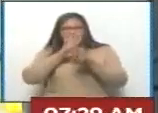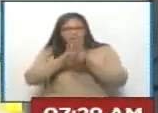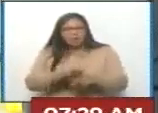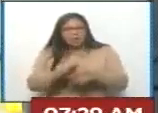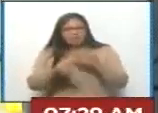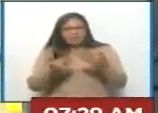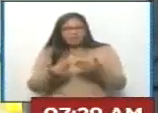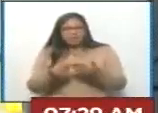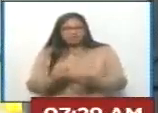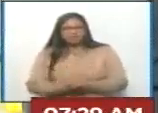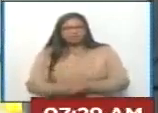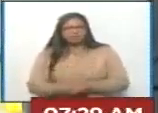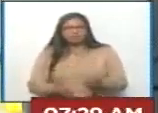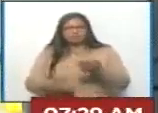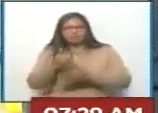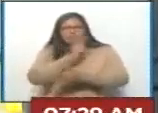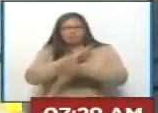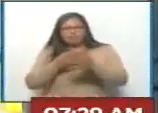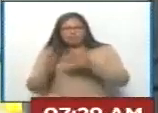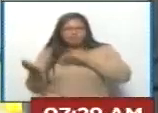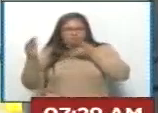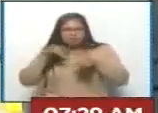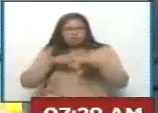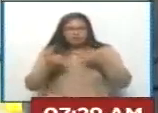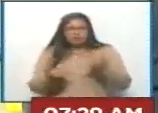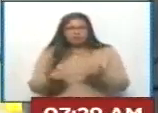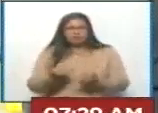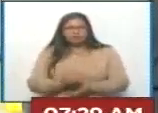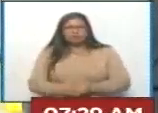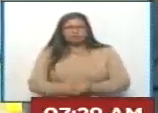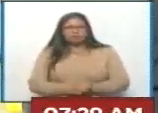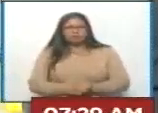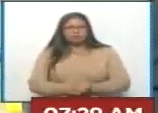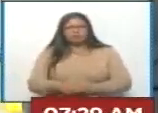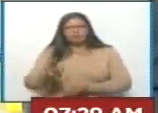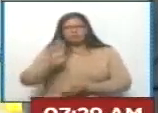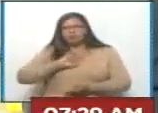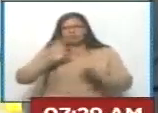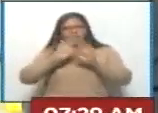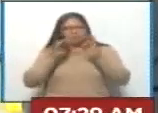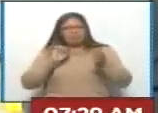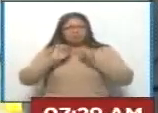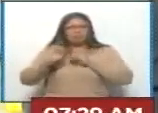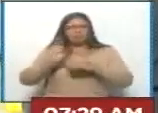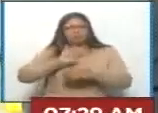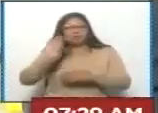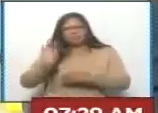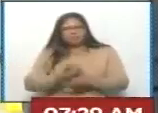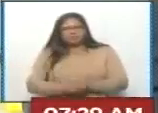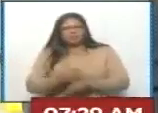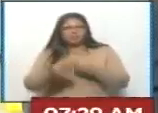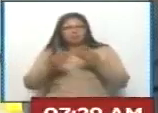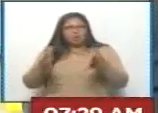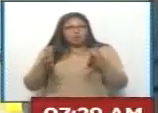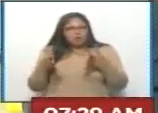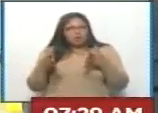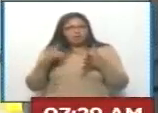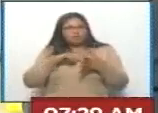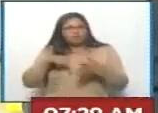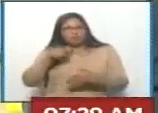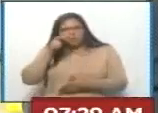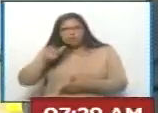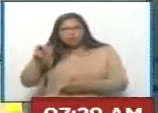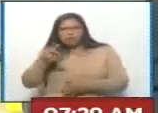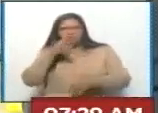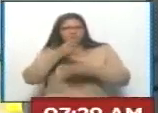más brutal embestida del imperialismo norteamericano en contra de la patria. Eso lo hemos logrado con el pueblo en la